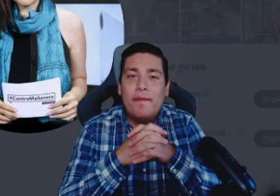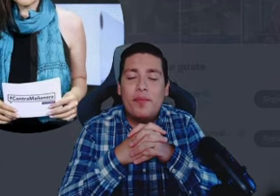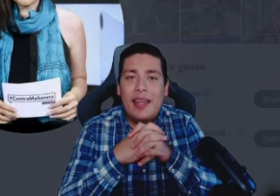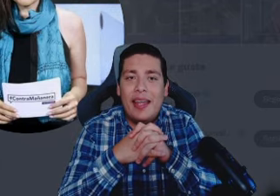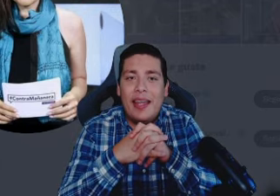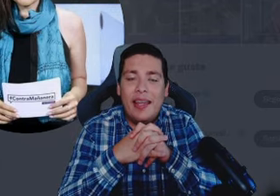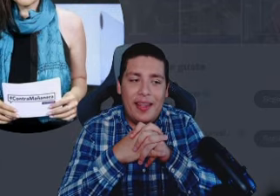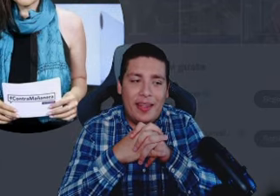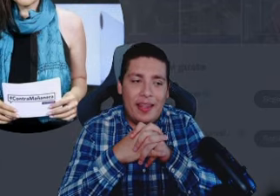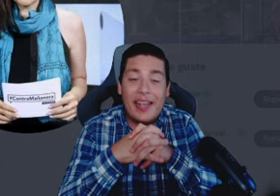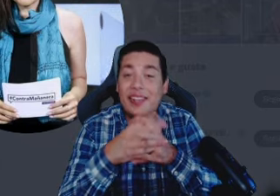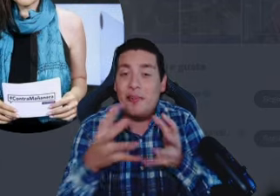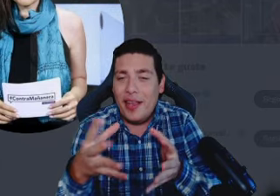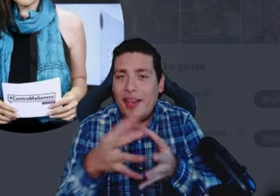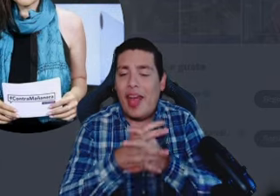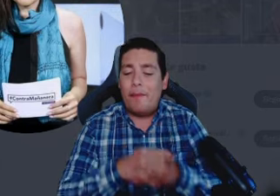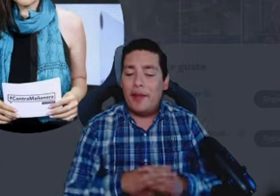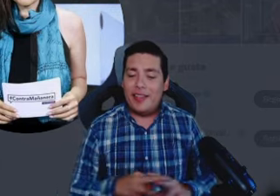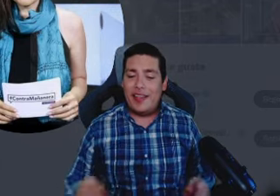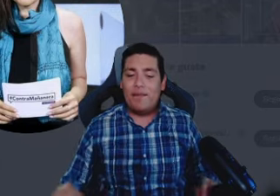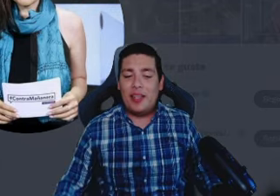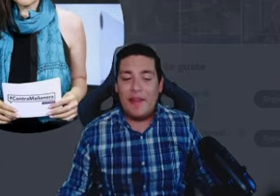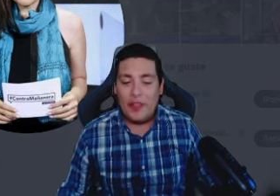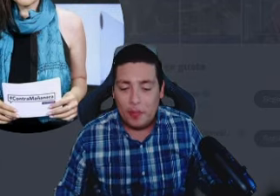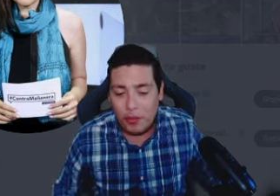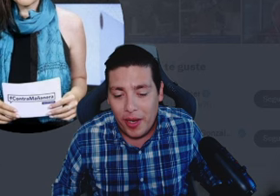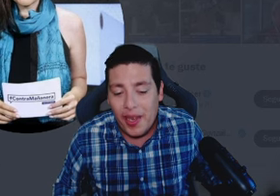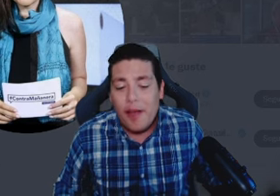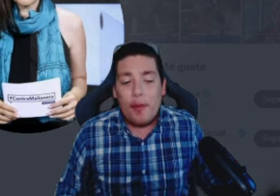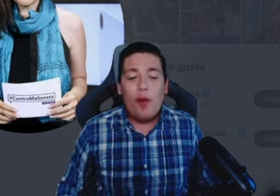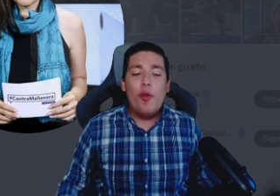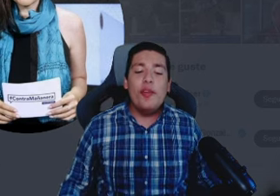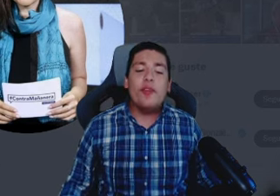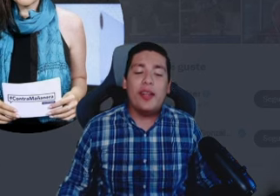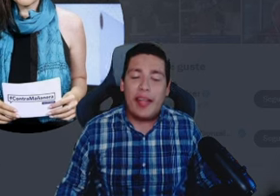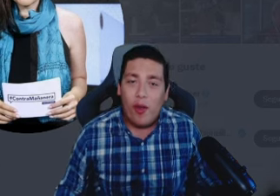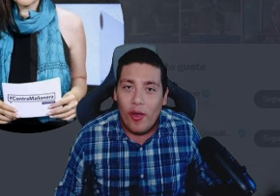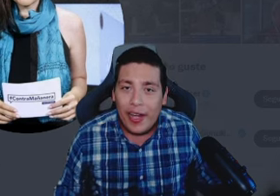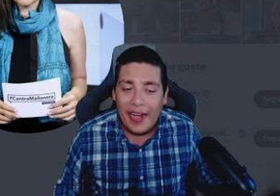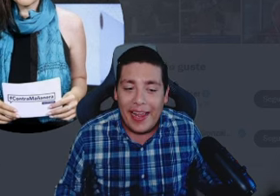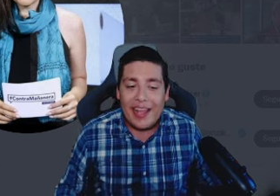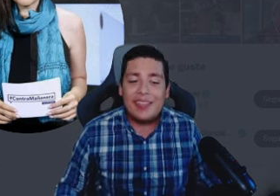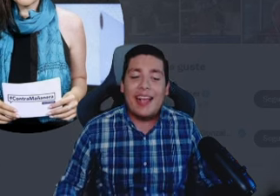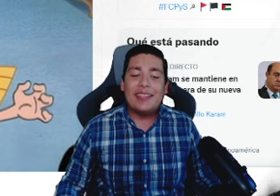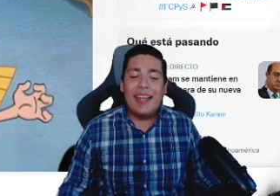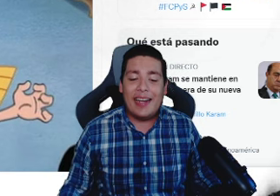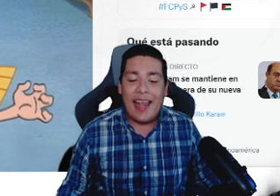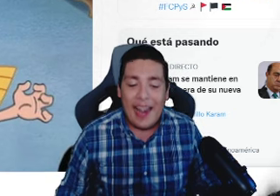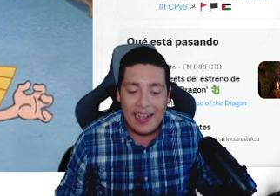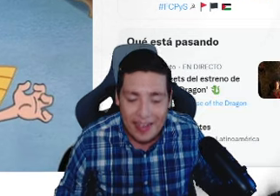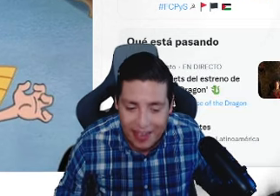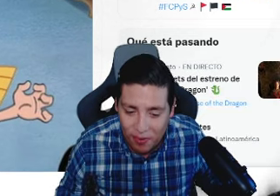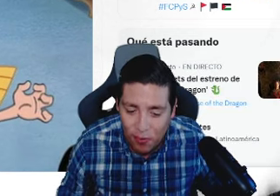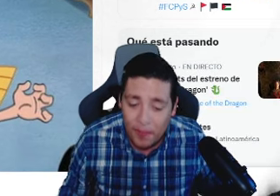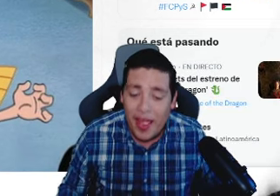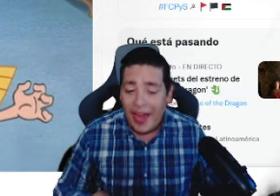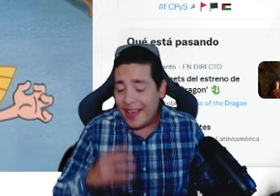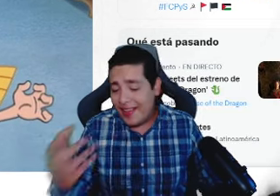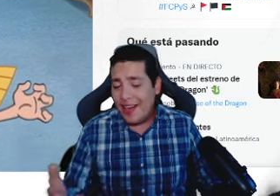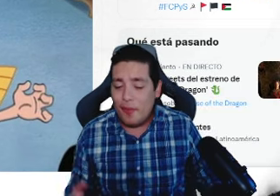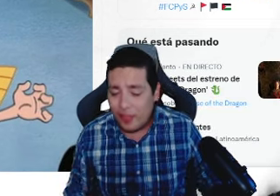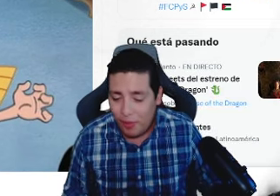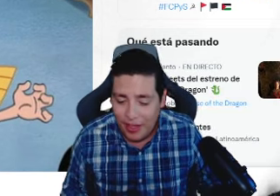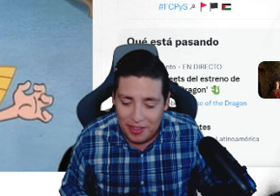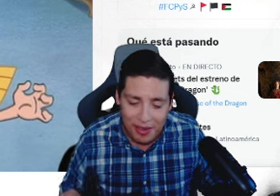supuestamente de exhibir al presidente Andrés Manuel, pero lo único que logran es hacer el ridículo.